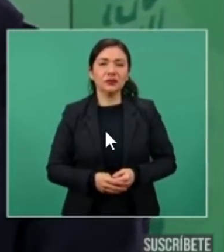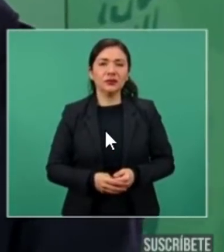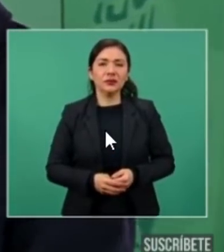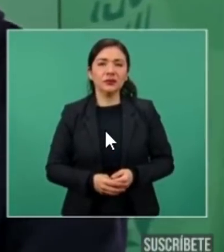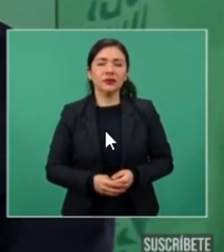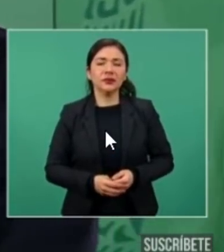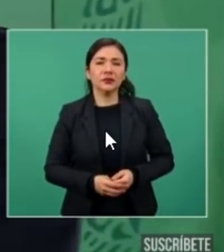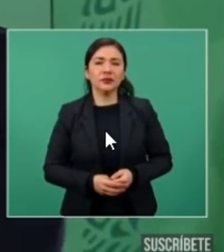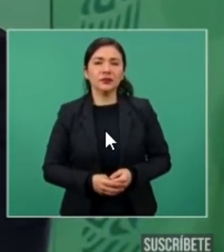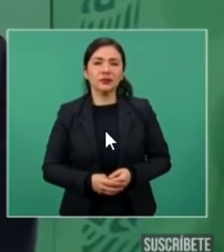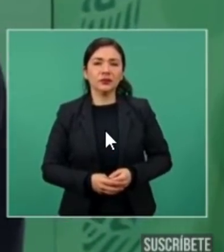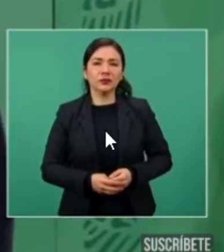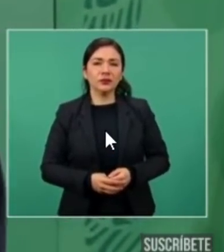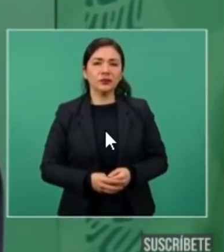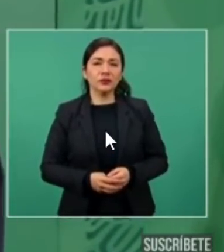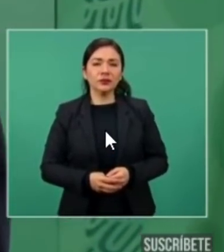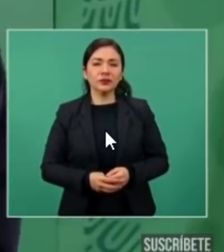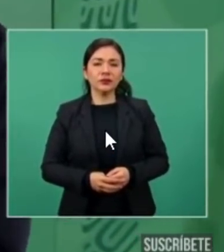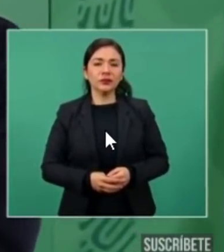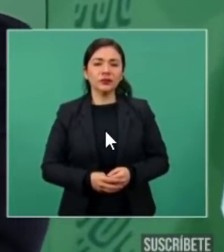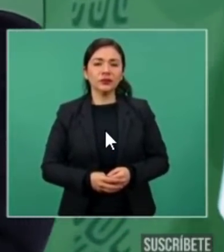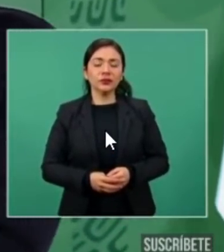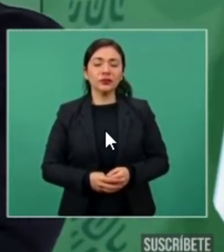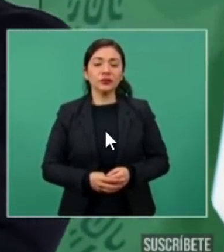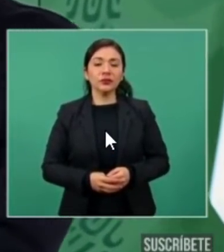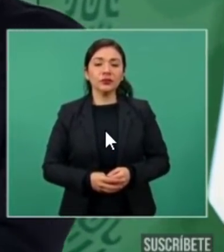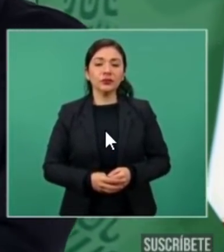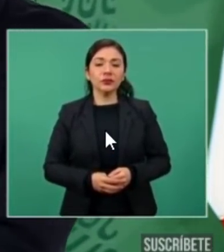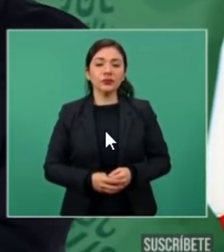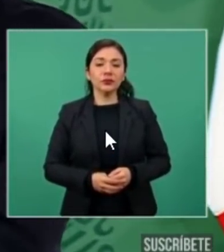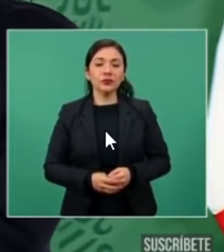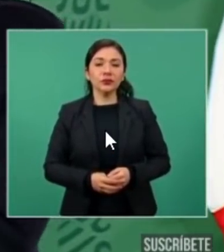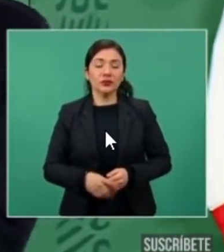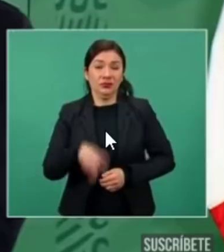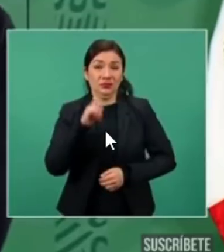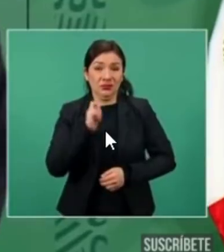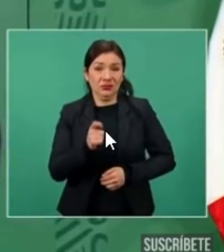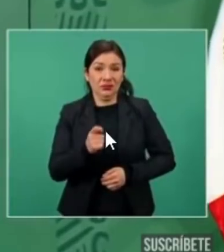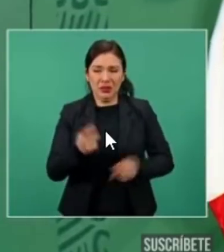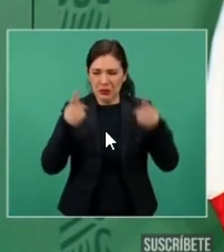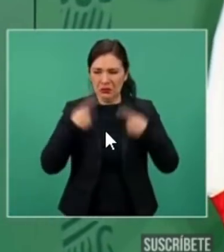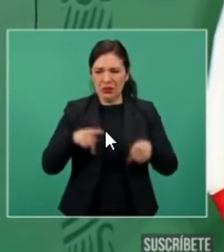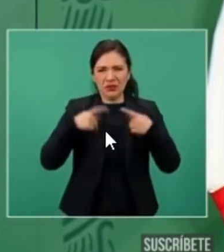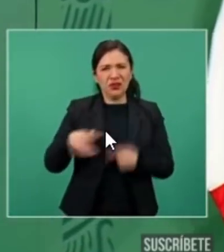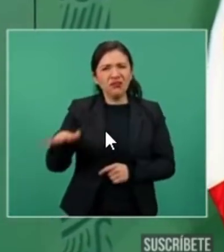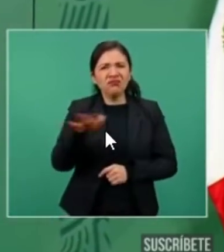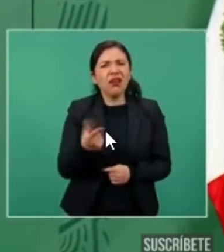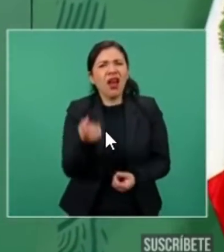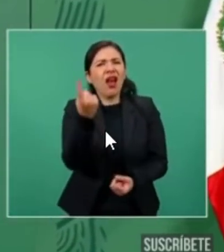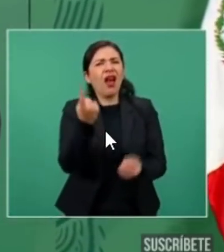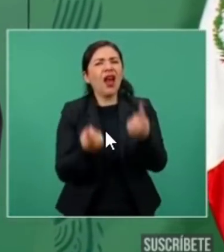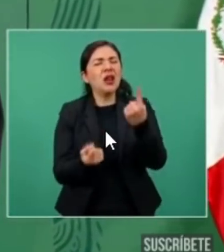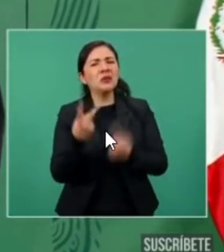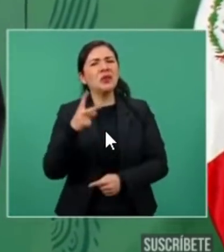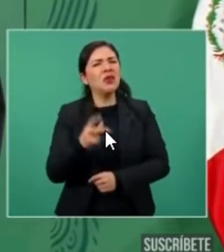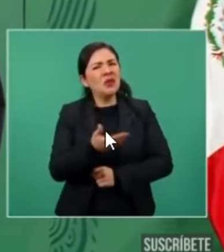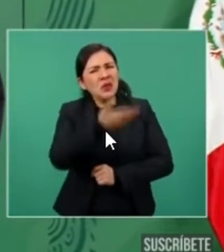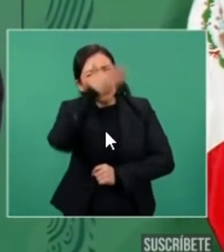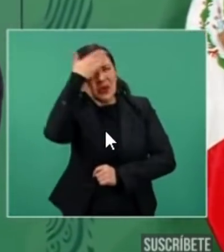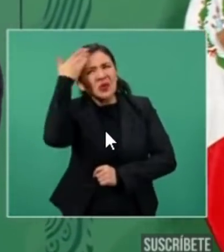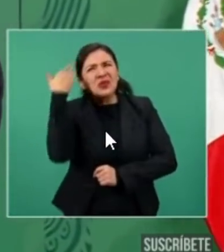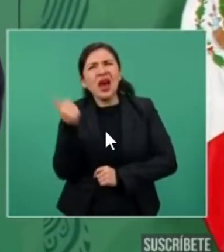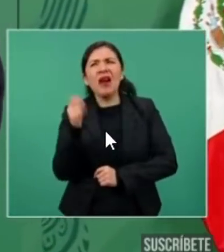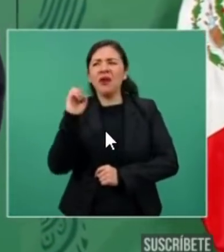del qué no sabe y no se siente orgulloso de dónde viene